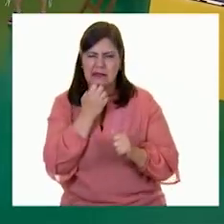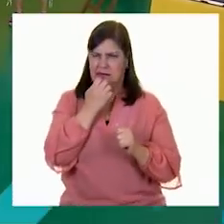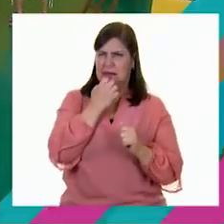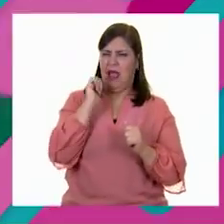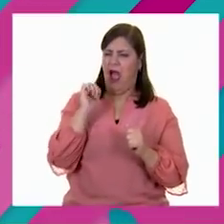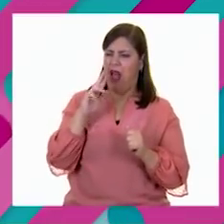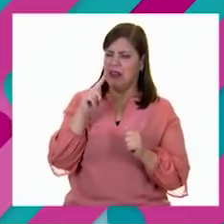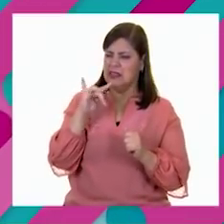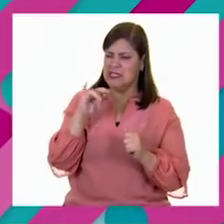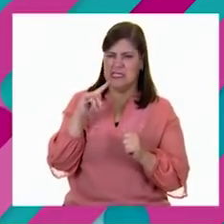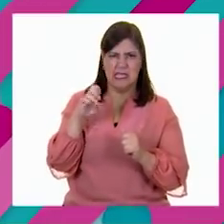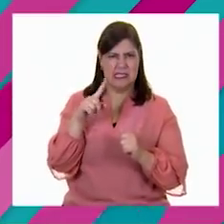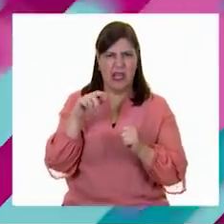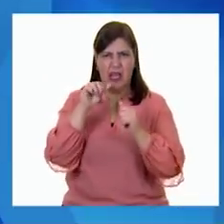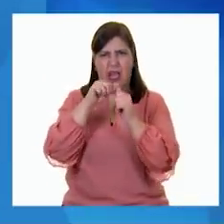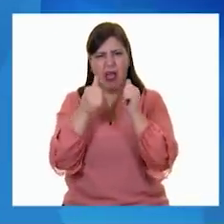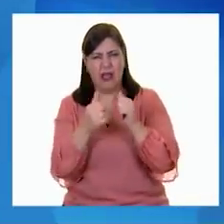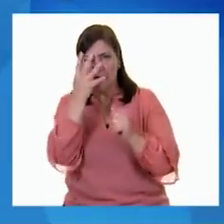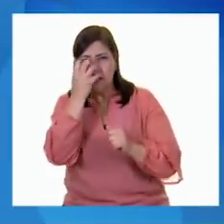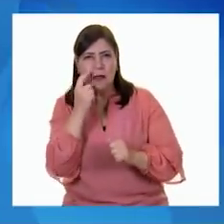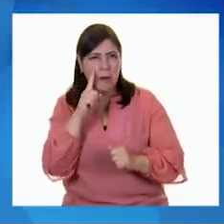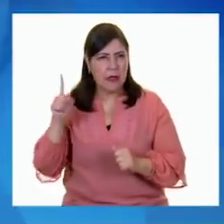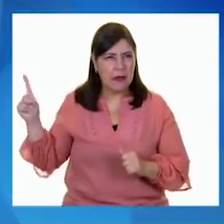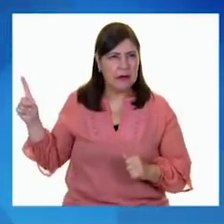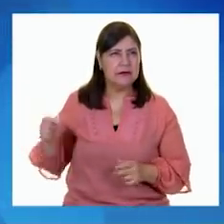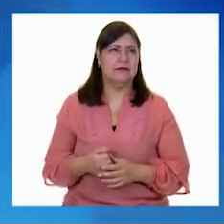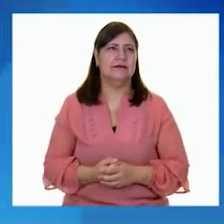Vamos a verlos. A ver. Vamos.